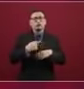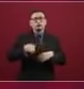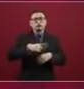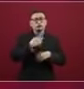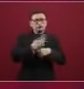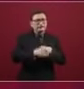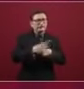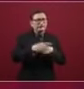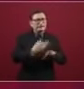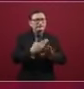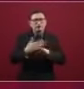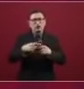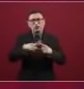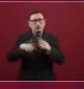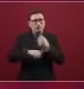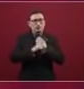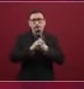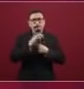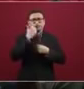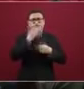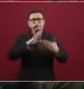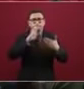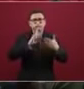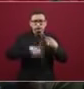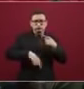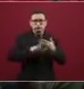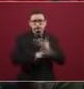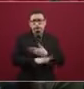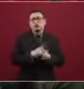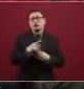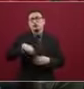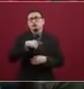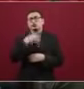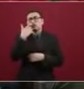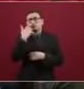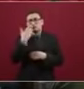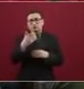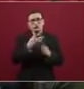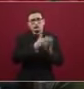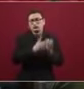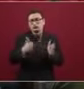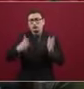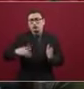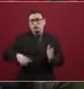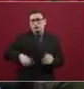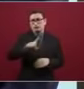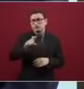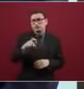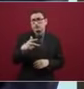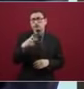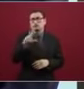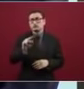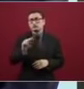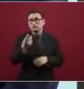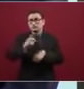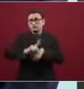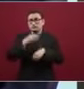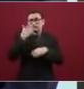propuesto lograr en los primeros 180 días del gobierno. En ese momento vamos